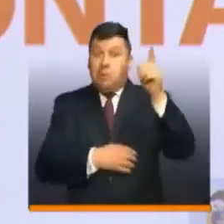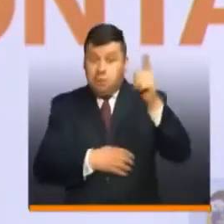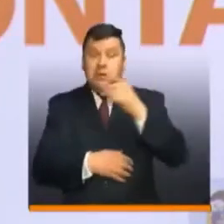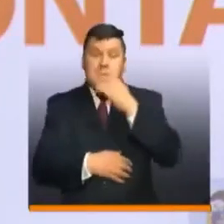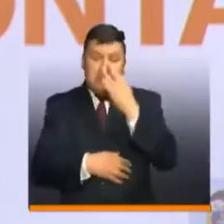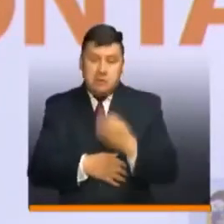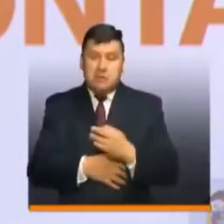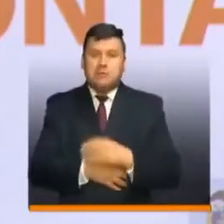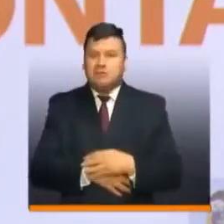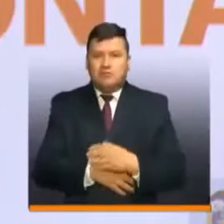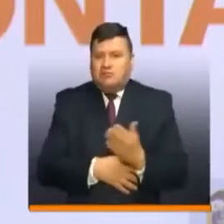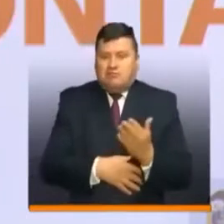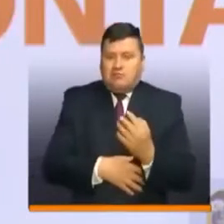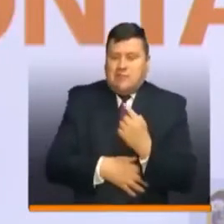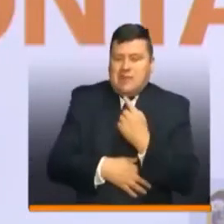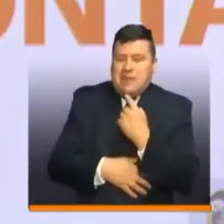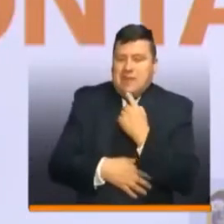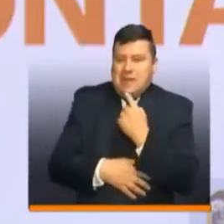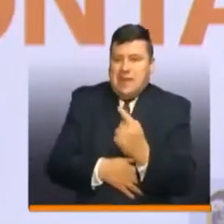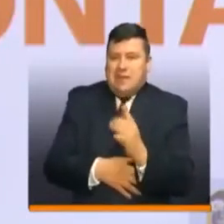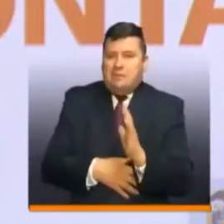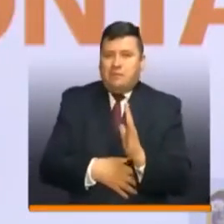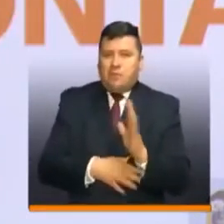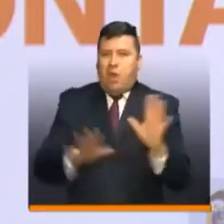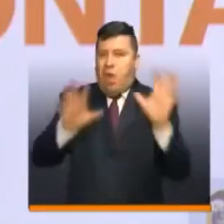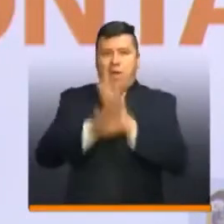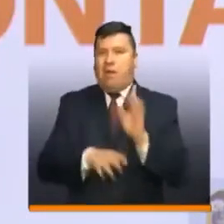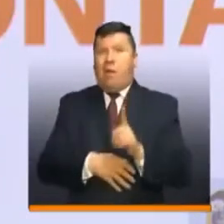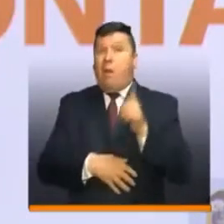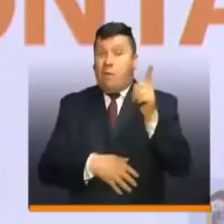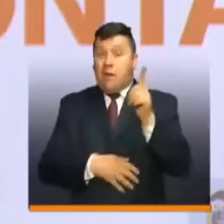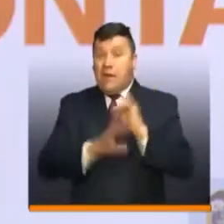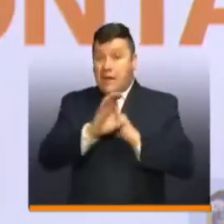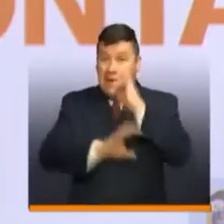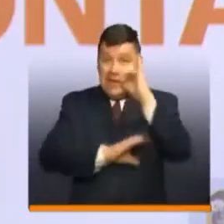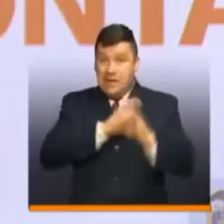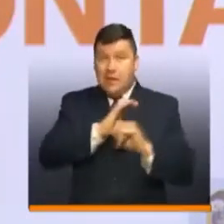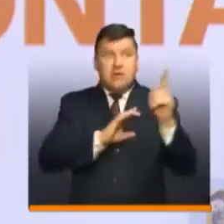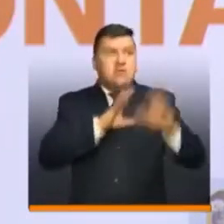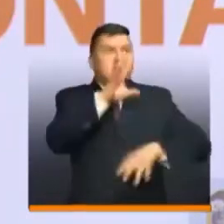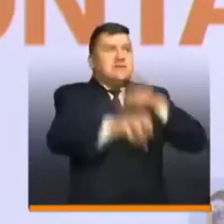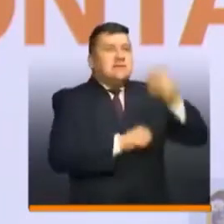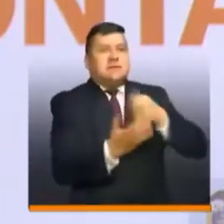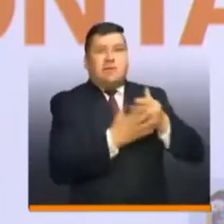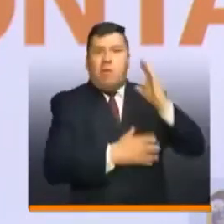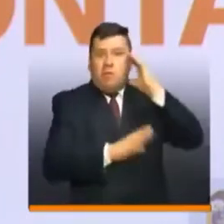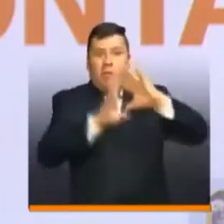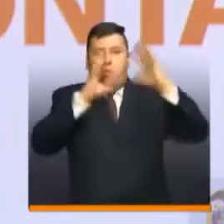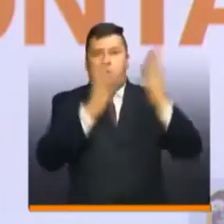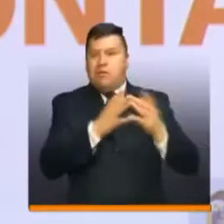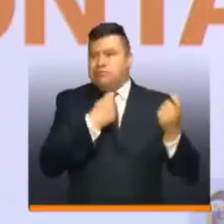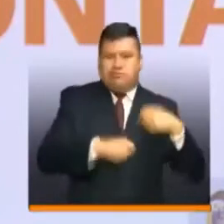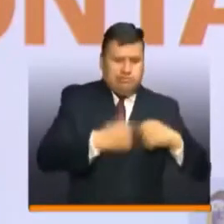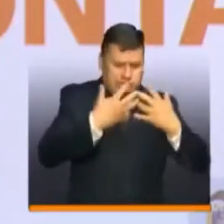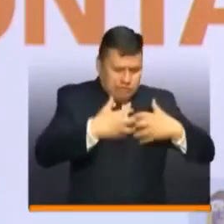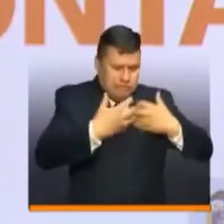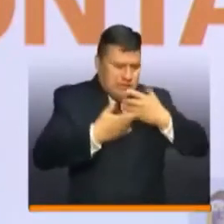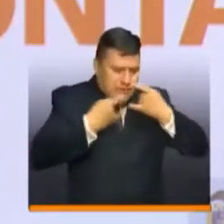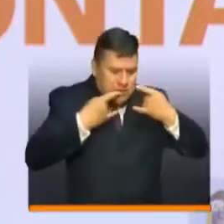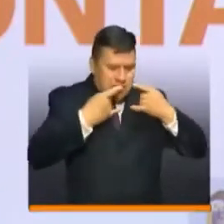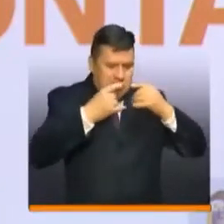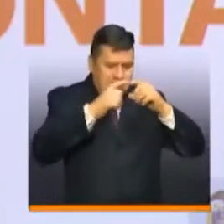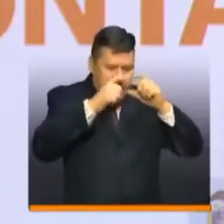realidad que uno no puede llevarse a engaños hay una gran rapiña por este tipo de productos eso hace que la